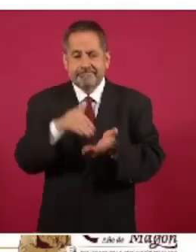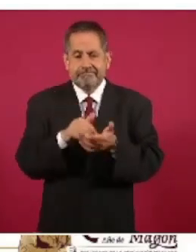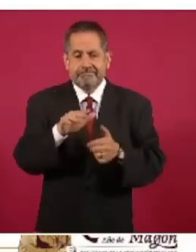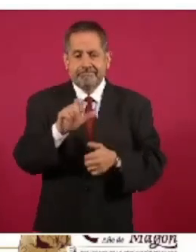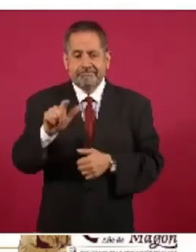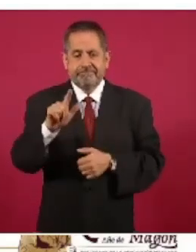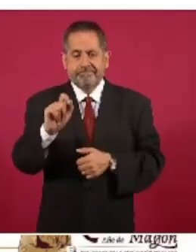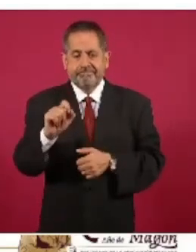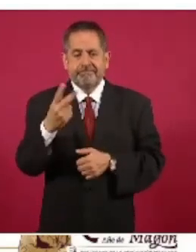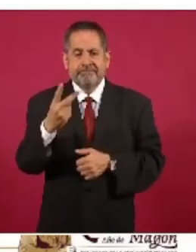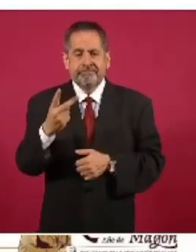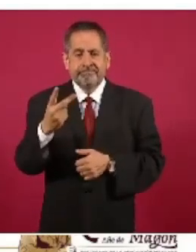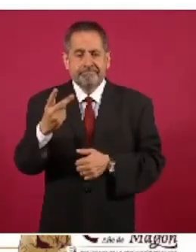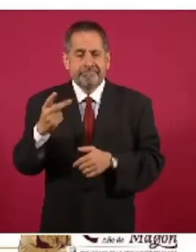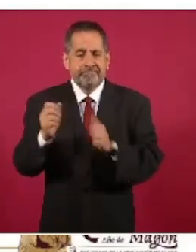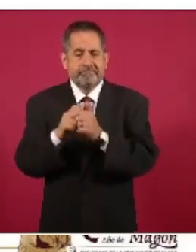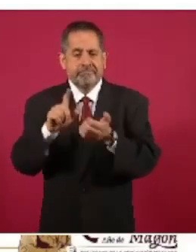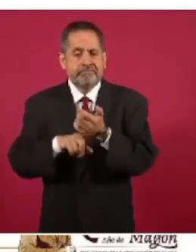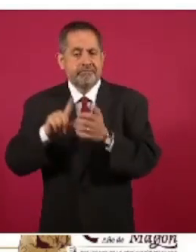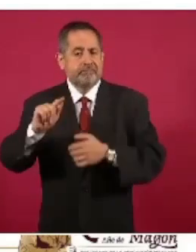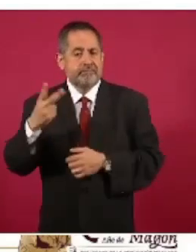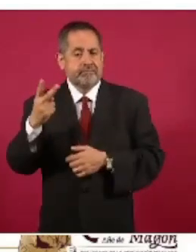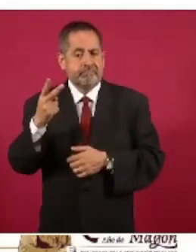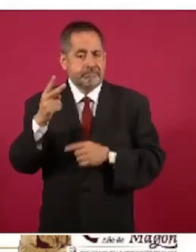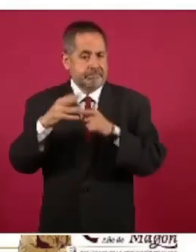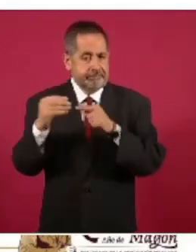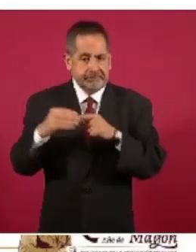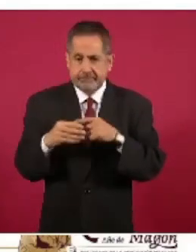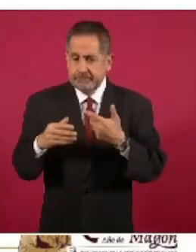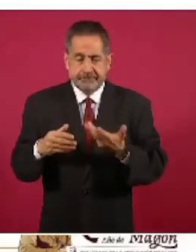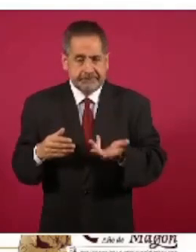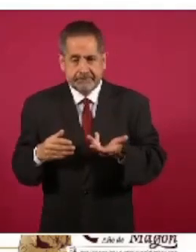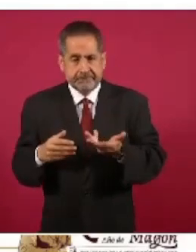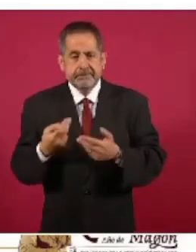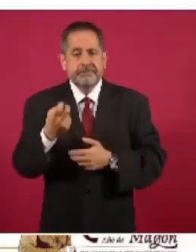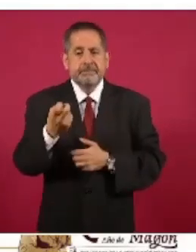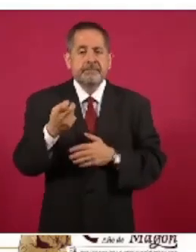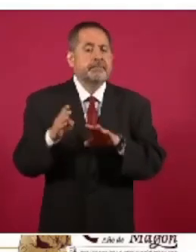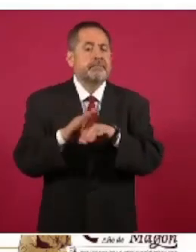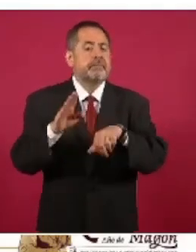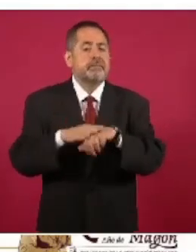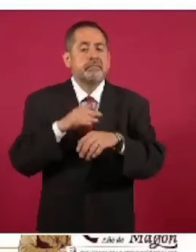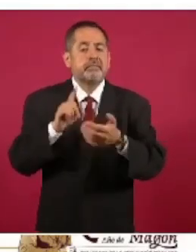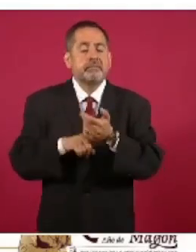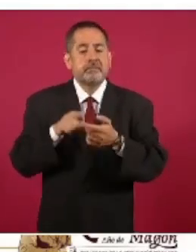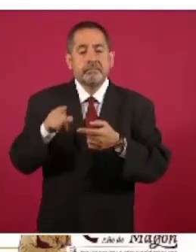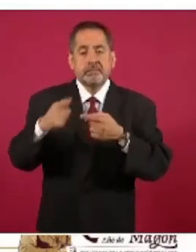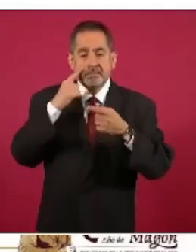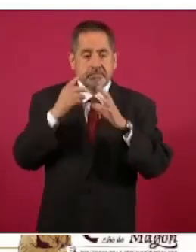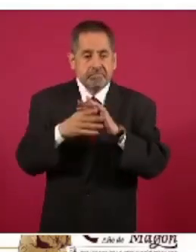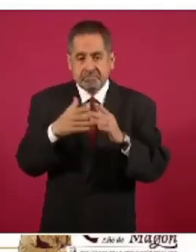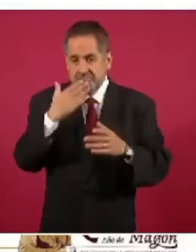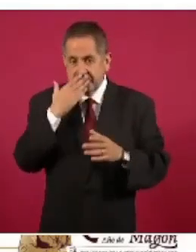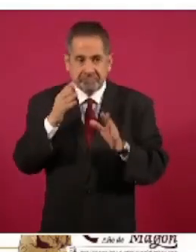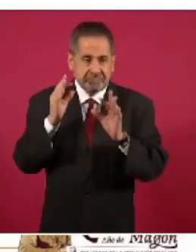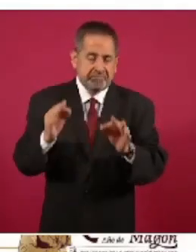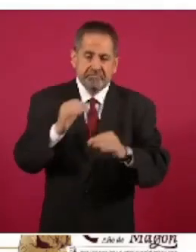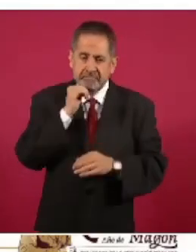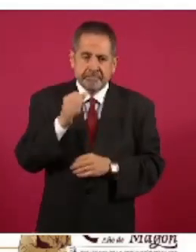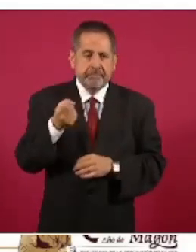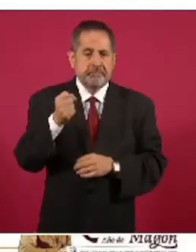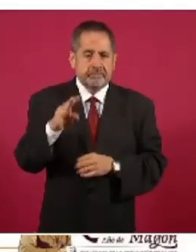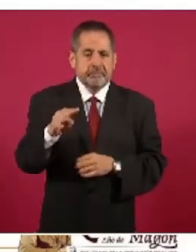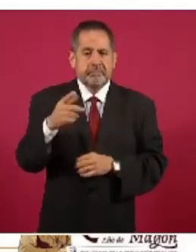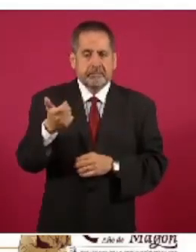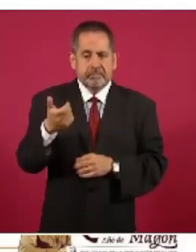6.723 pesos con 72 centavos, y esto fue porque el tipo cambiario no tan bueno, 19